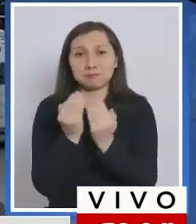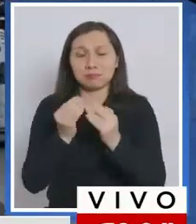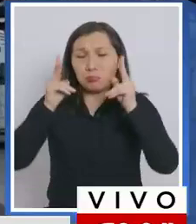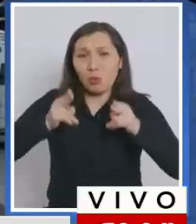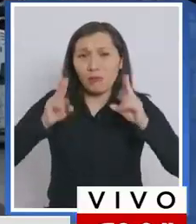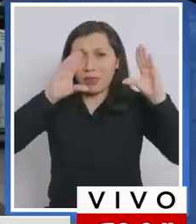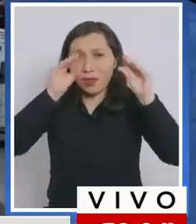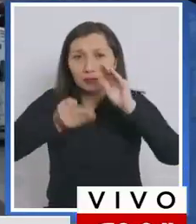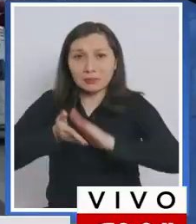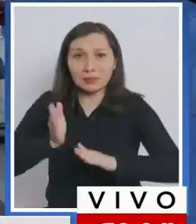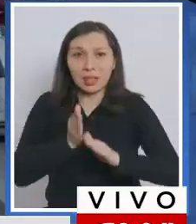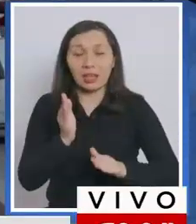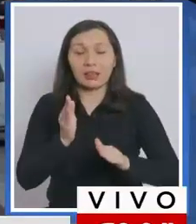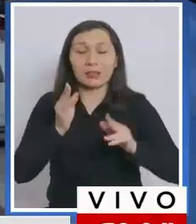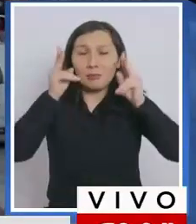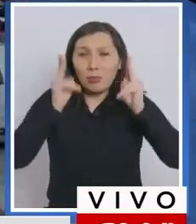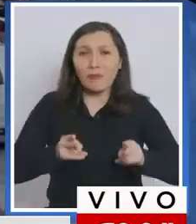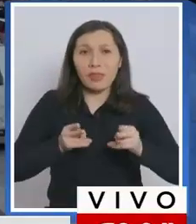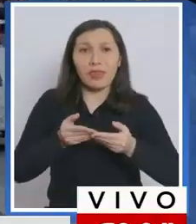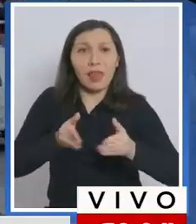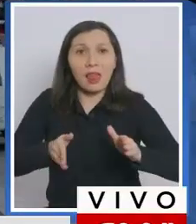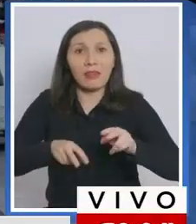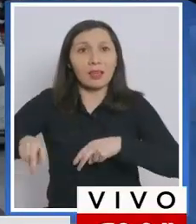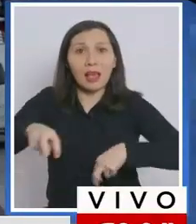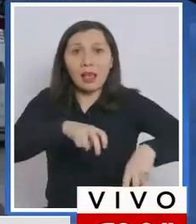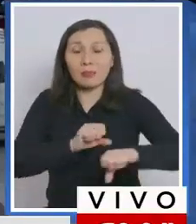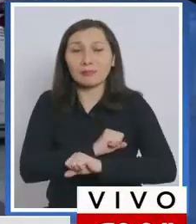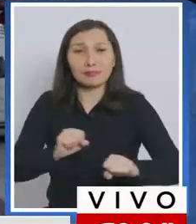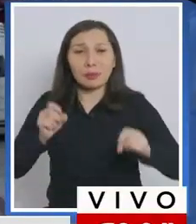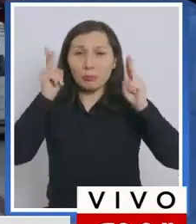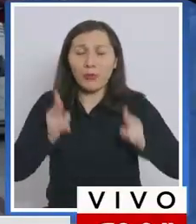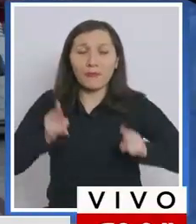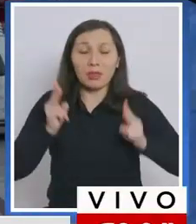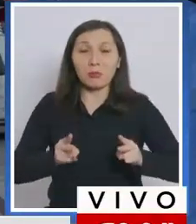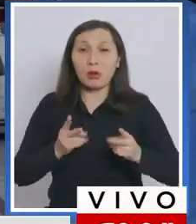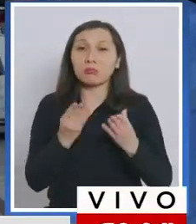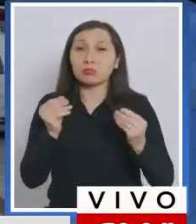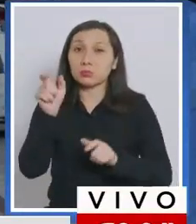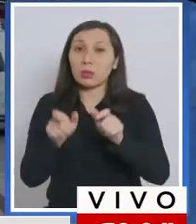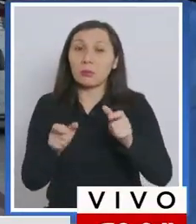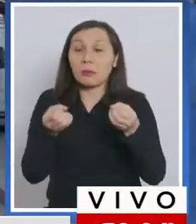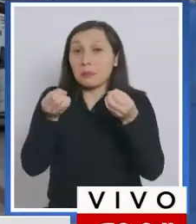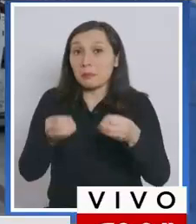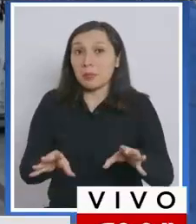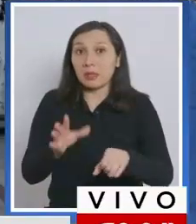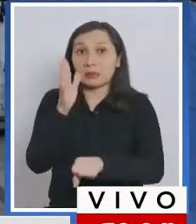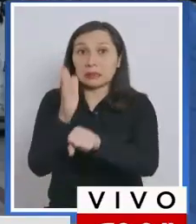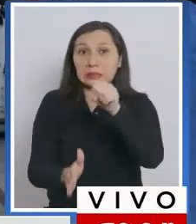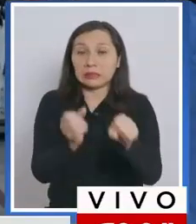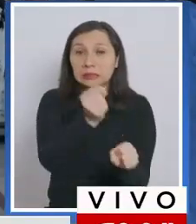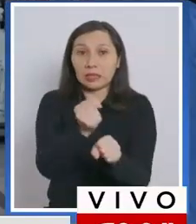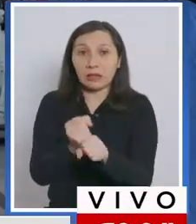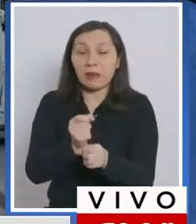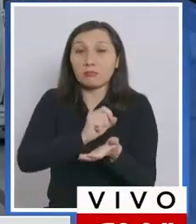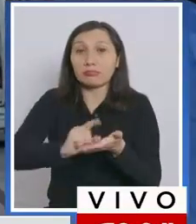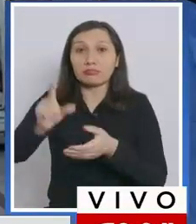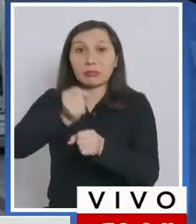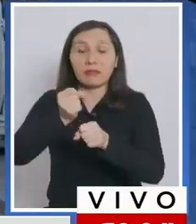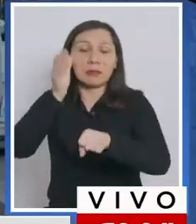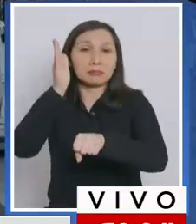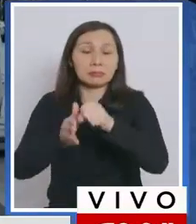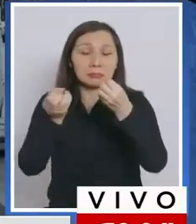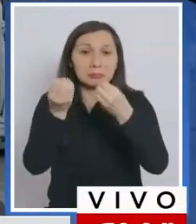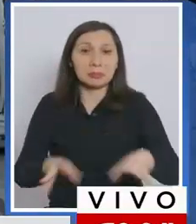queda' restricciones a sus libertades y movilidades muchas personas han perdido sus empleos sus emprendimientos